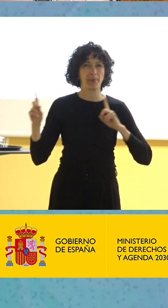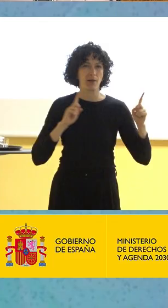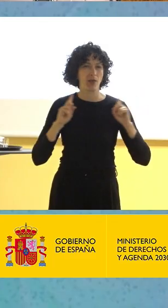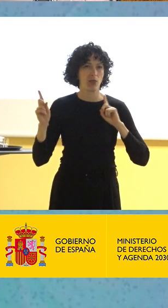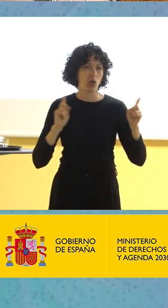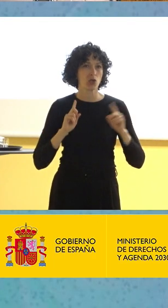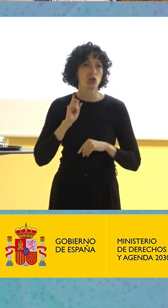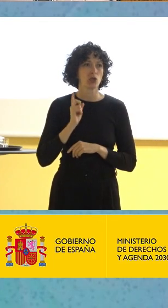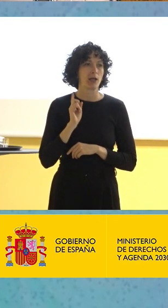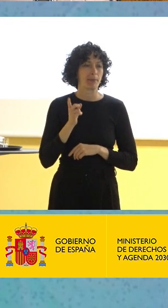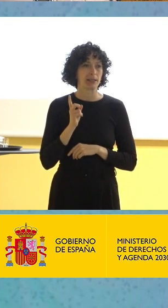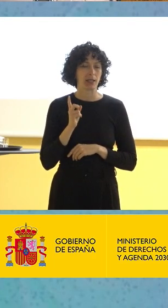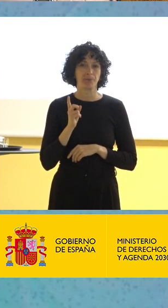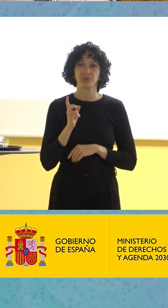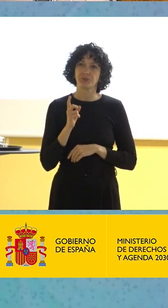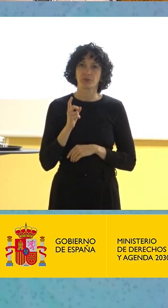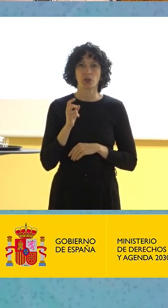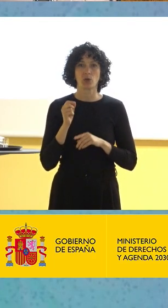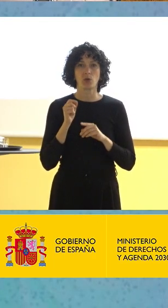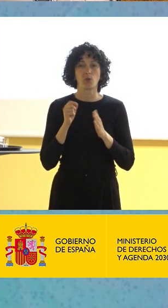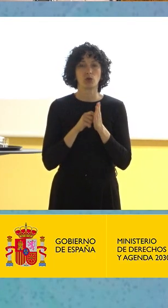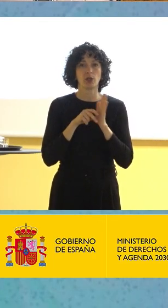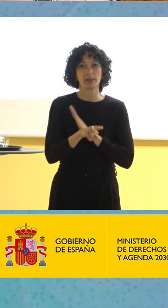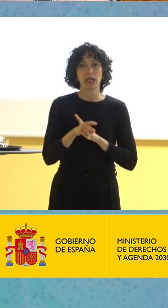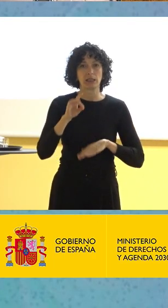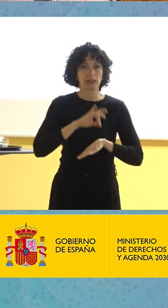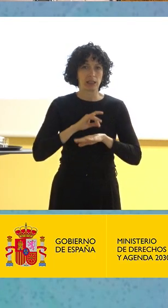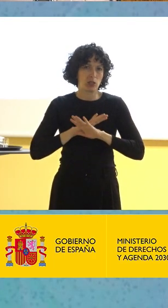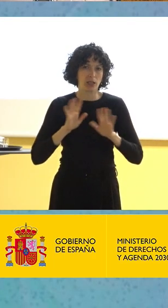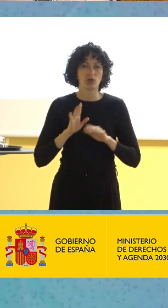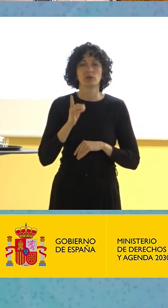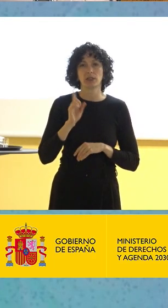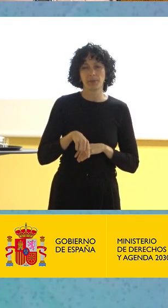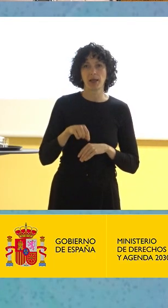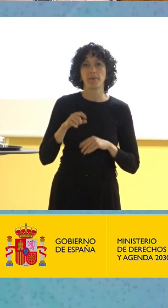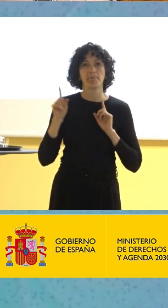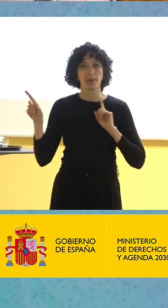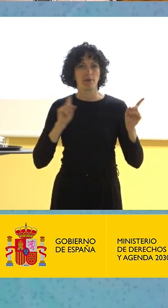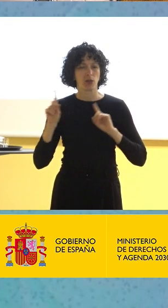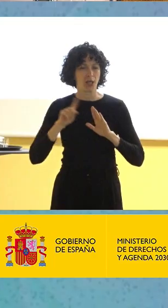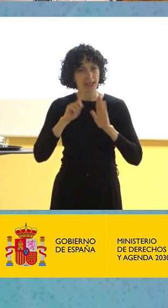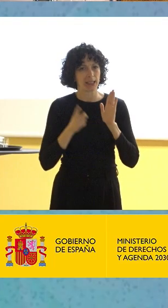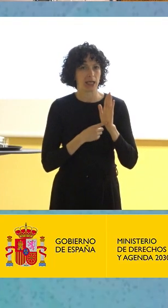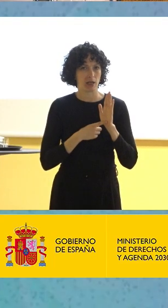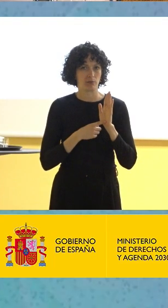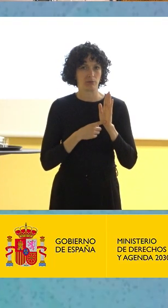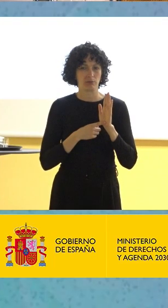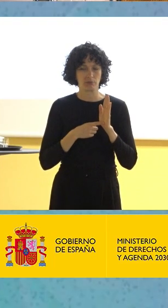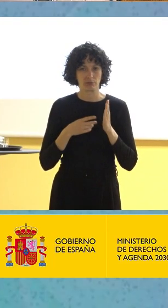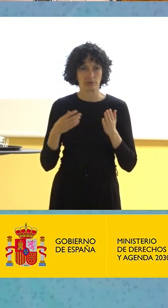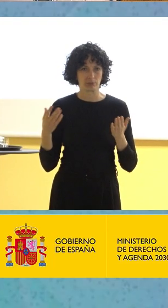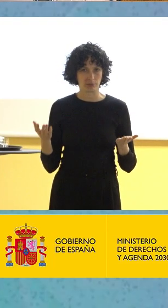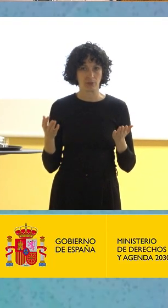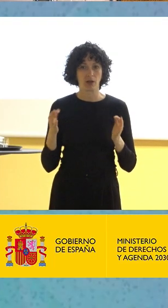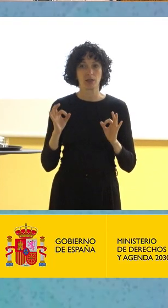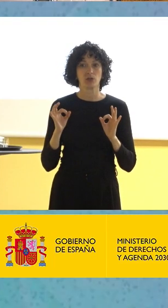pensar en la prevención a nivel sanitario, sino hablar de esa prevención a nivel integral, con un enfoque integral, el cual